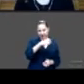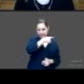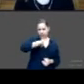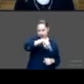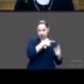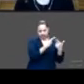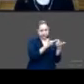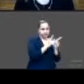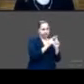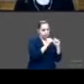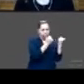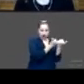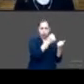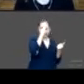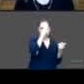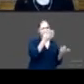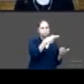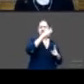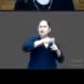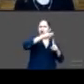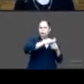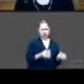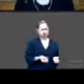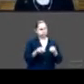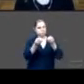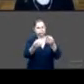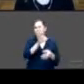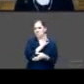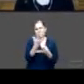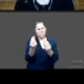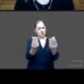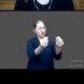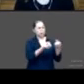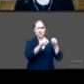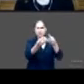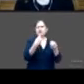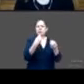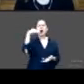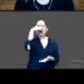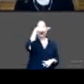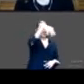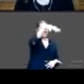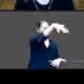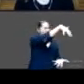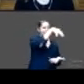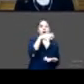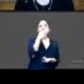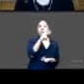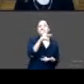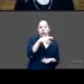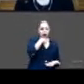la información sobre cómo se ponen y dónde los adquieres gratis, pero no sucede si no tienes la habilidad de decirle al compañero no sin condón, ¿no?